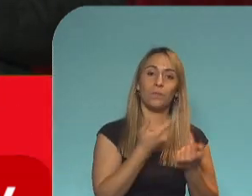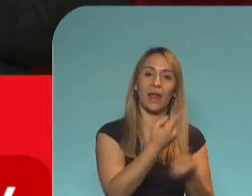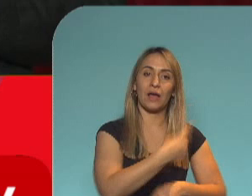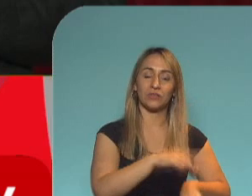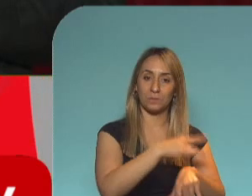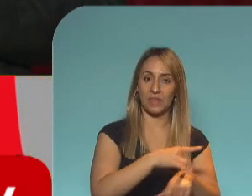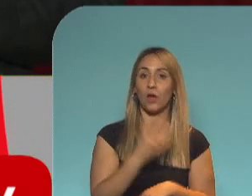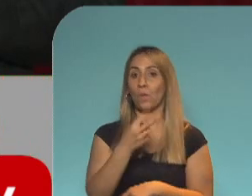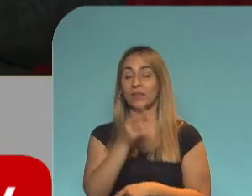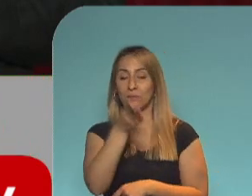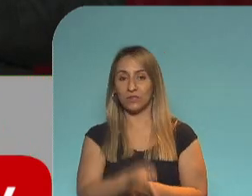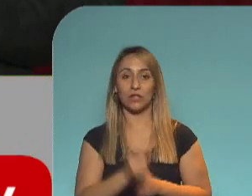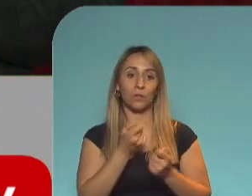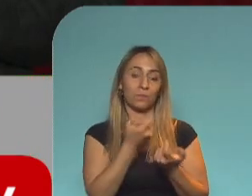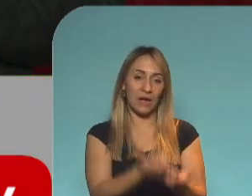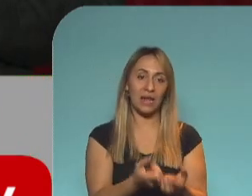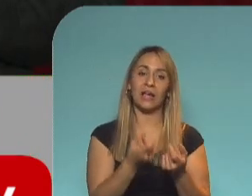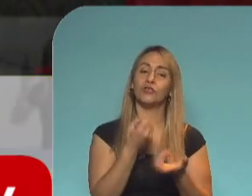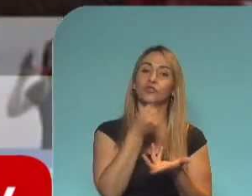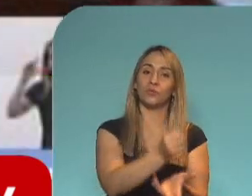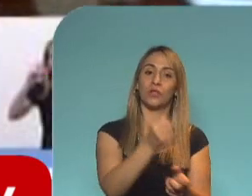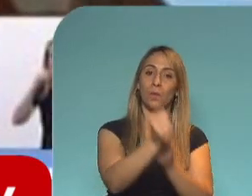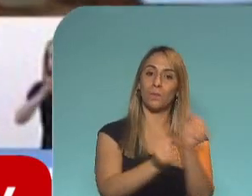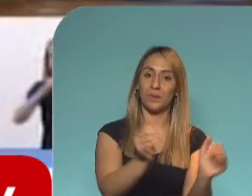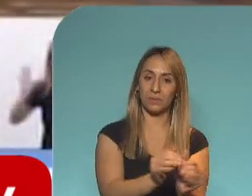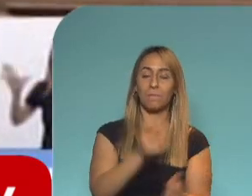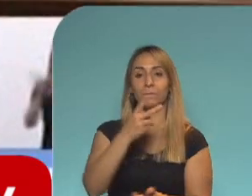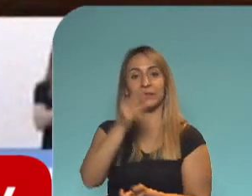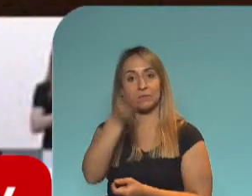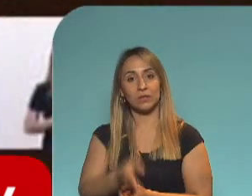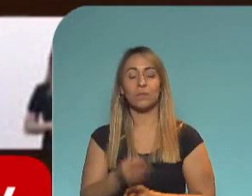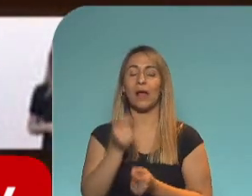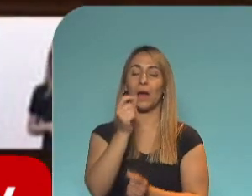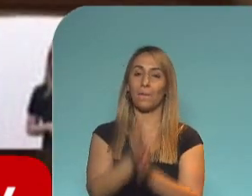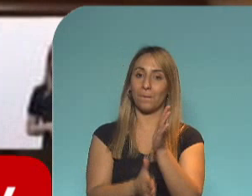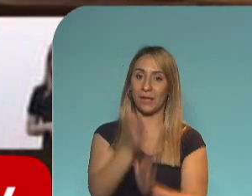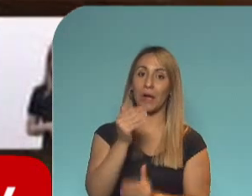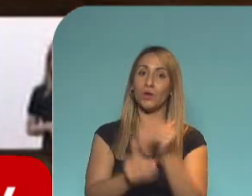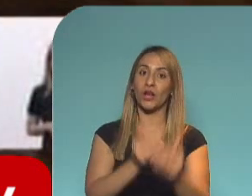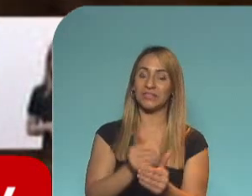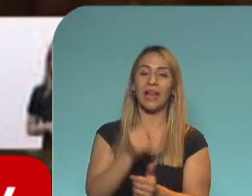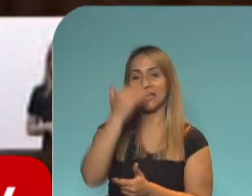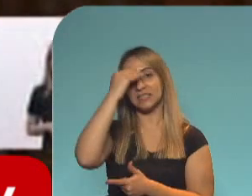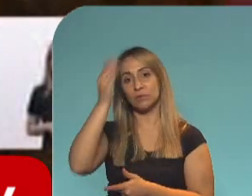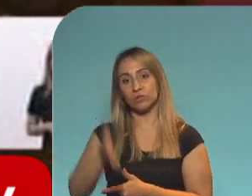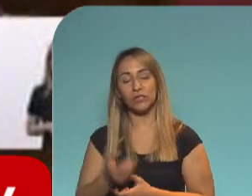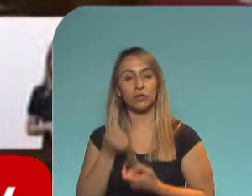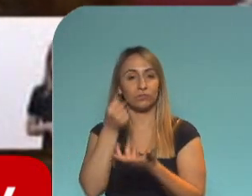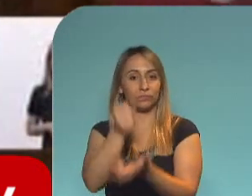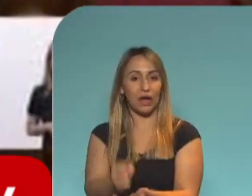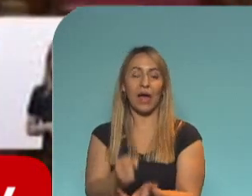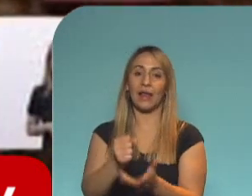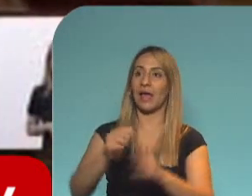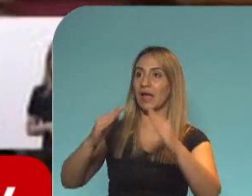el 20% para subsidios a pymes, un 20% para las becas Progresar, 15% a mejorar